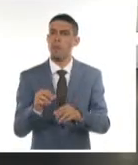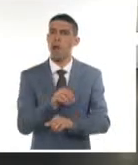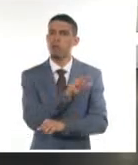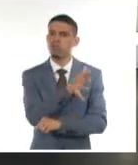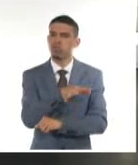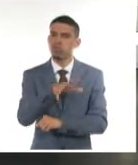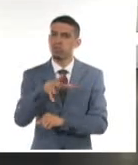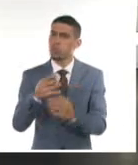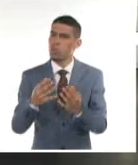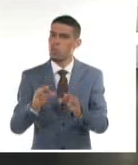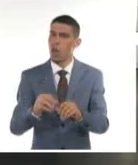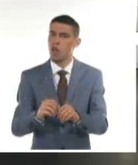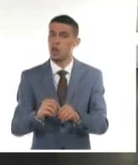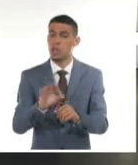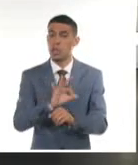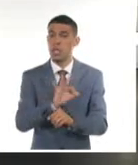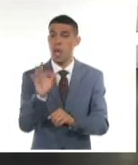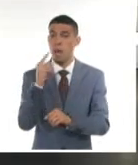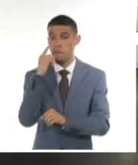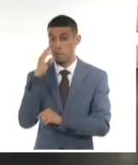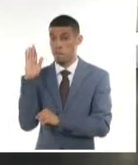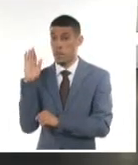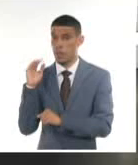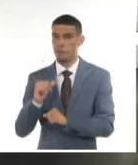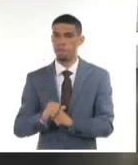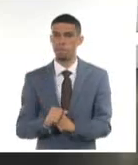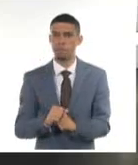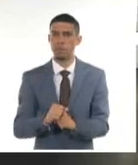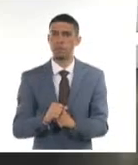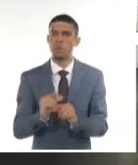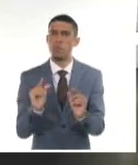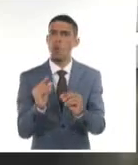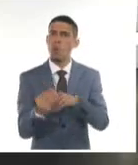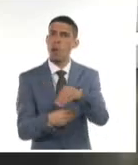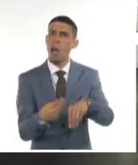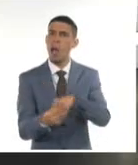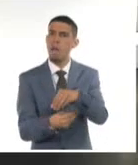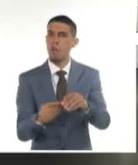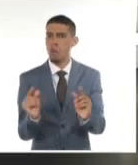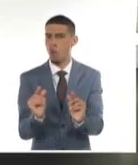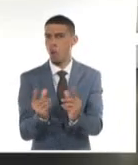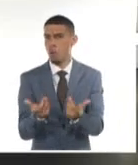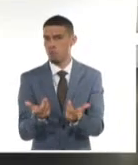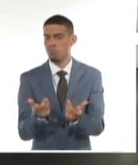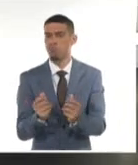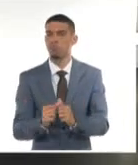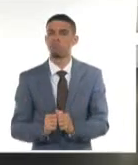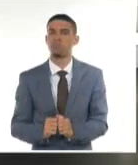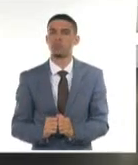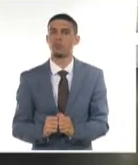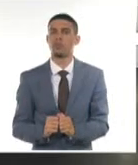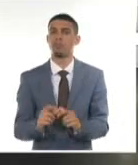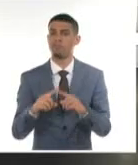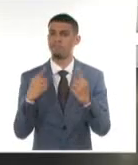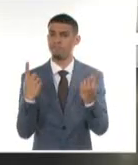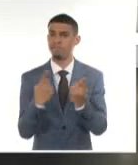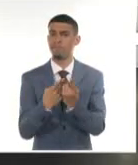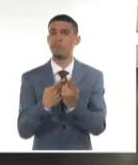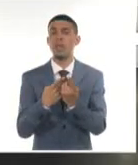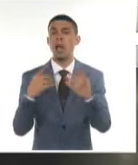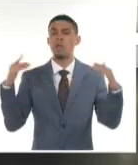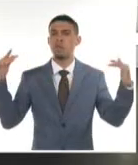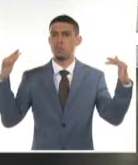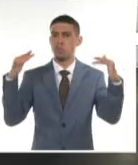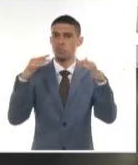Oriental les decía que los próximos días la tendencia va a ser a poco cambio en cuanto a las condiciones meteorológicas en general eh cielo parcialmente nublado algún chubasco